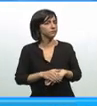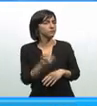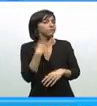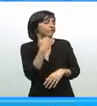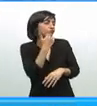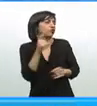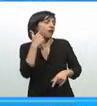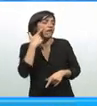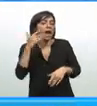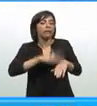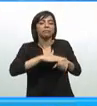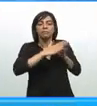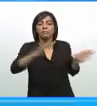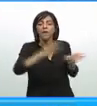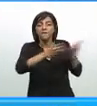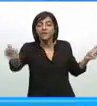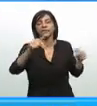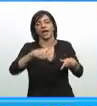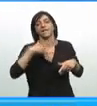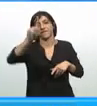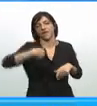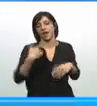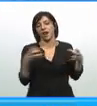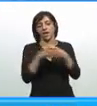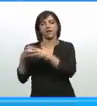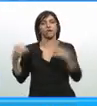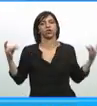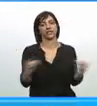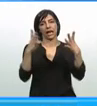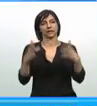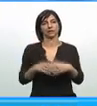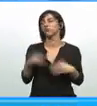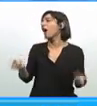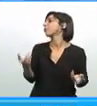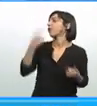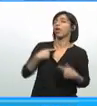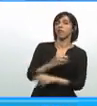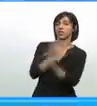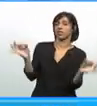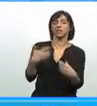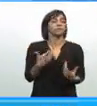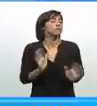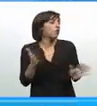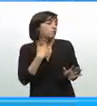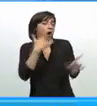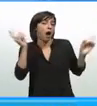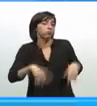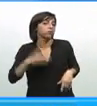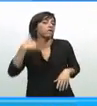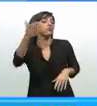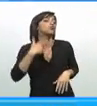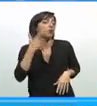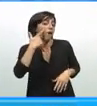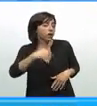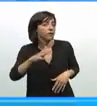esta temporada. Ahí ya se generan los clásicos. No me arriesgas nada. No te voy a arriesgar nada, no, después se verá. Bueno, de acá que termine la liga